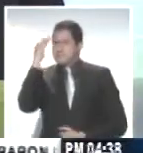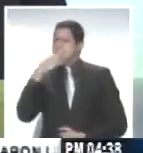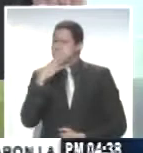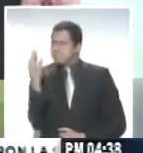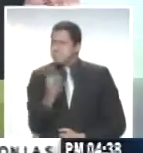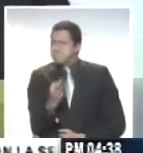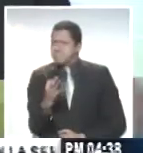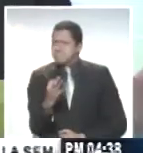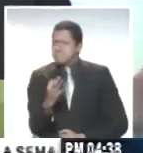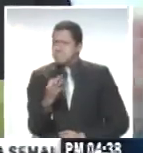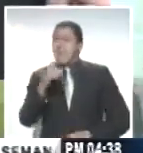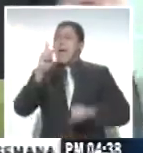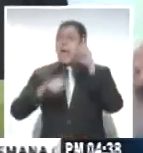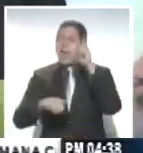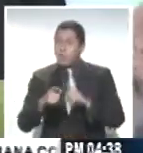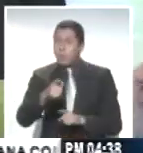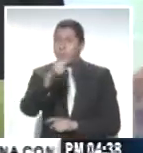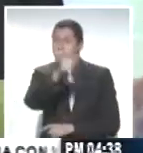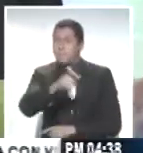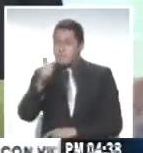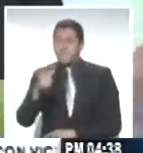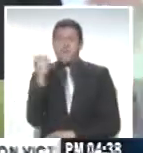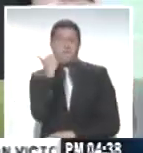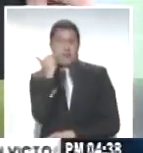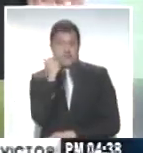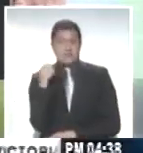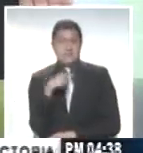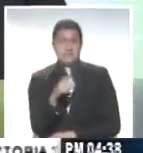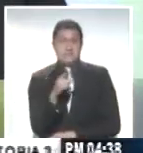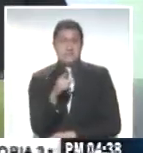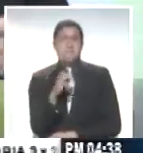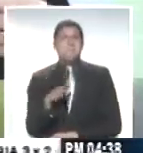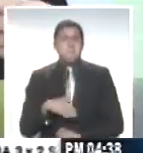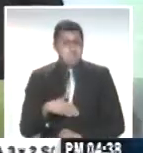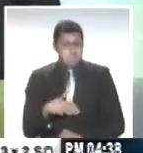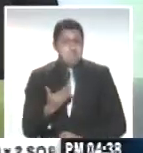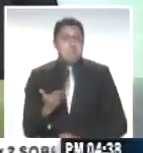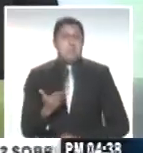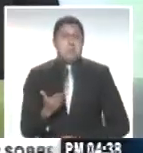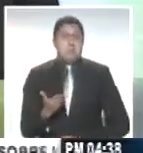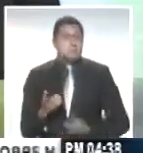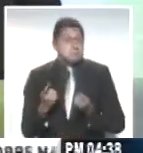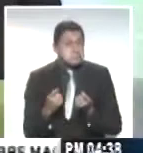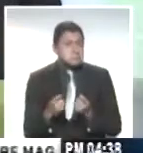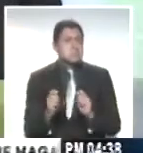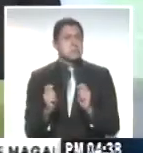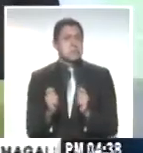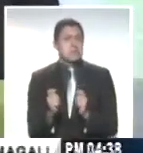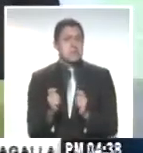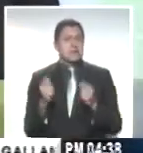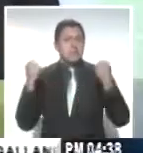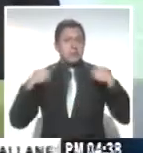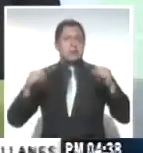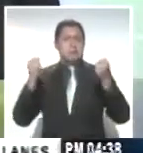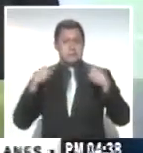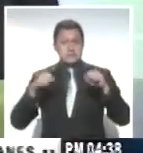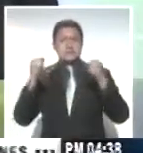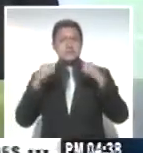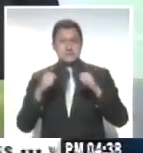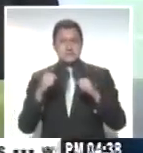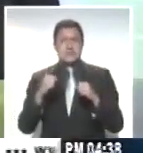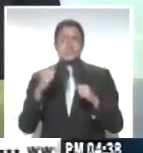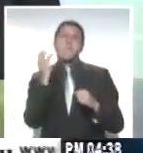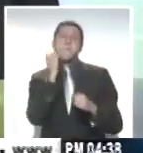diagnosticar, porque esta patología nosotros la podemos tratar con rehabilitación. Cuando